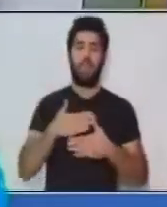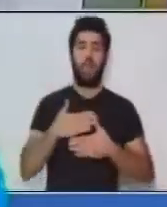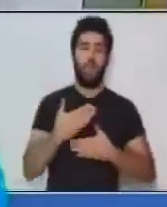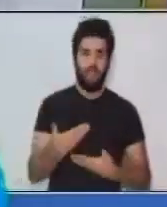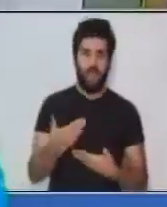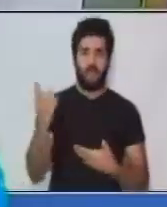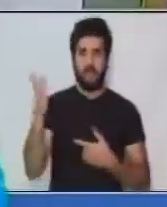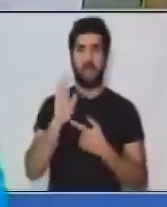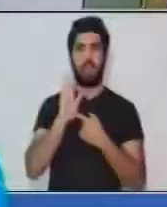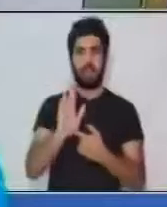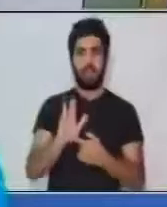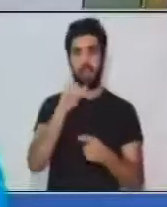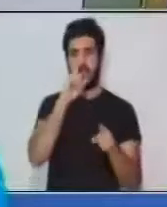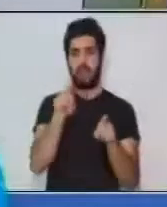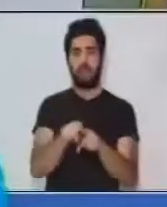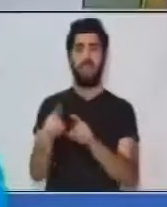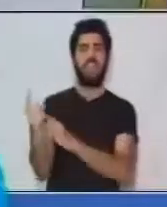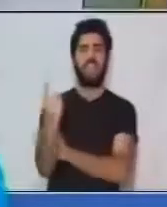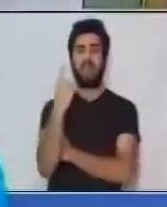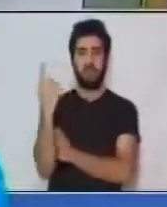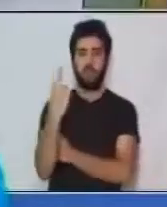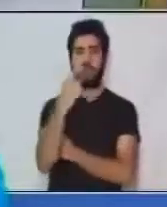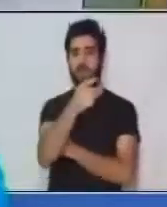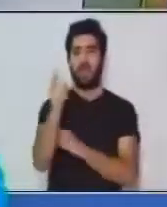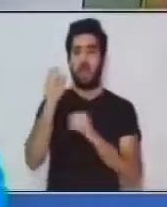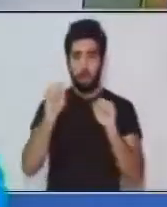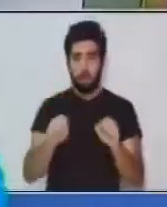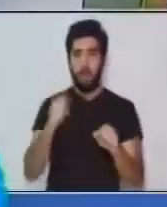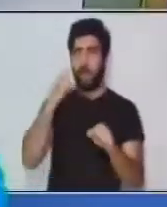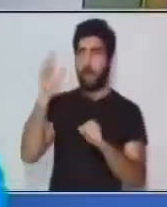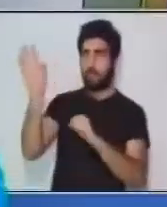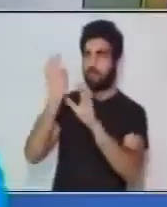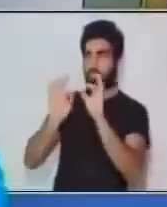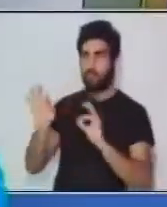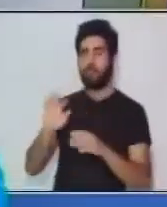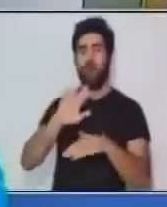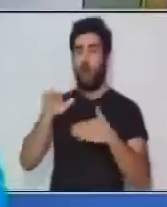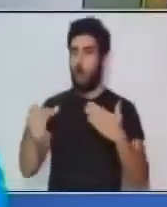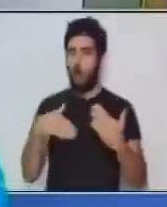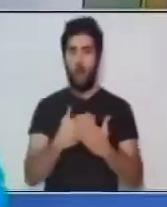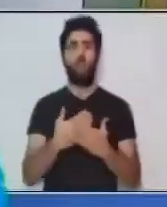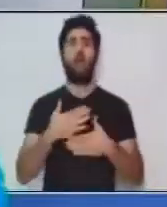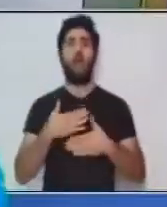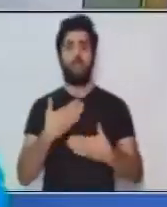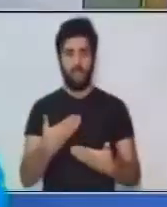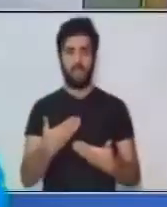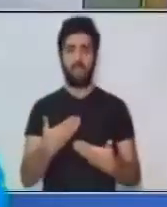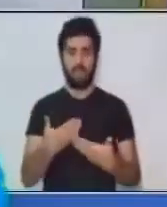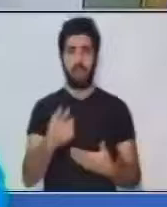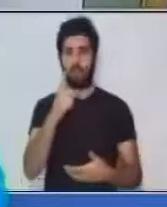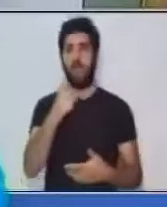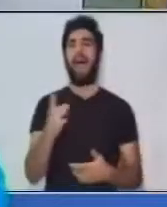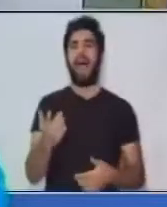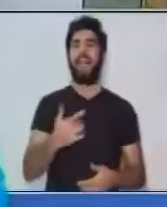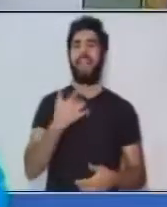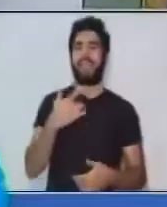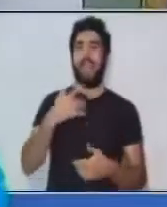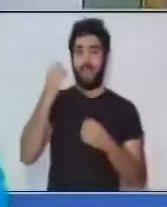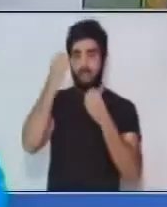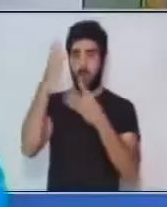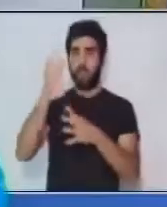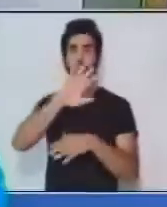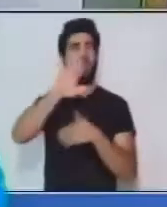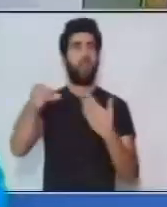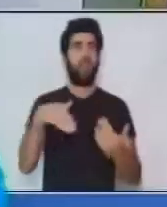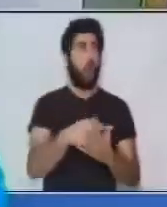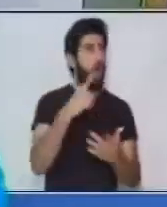termino diciéndoles que es importante que usted pueda identificar las fuentes confiables. Y no nos dejemos llevar siempre con toda la información que